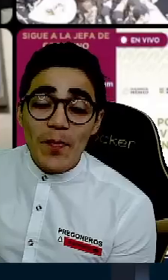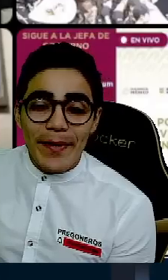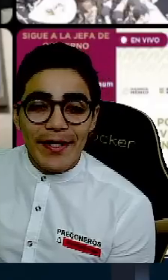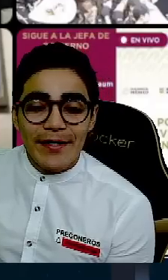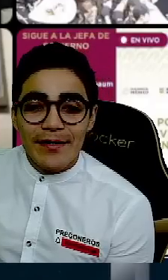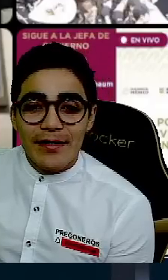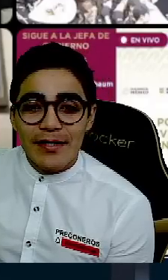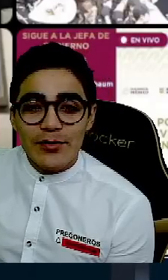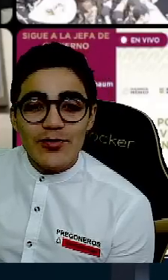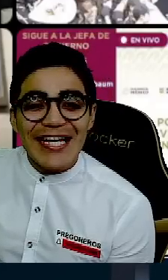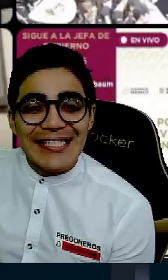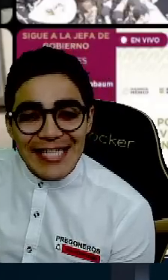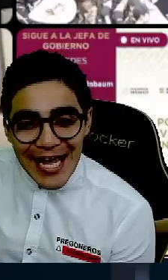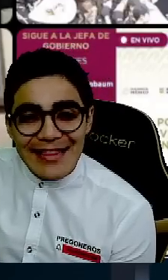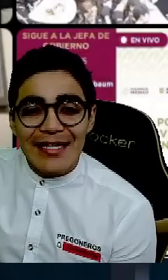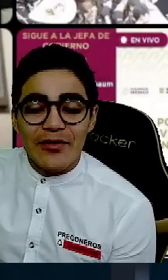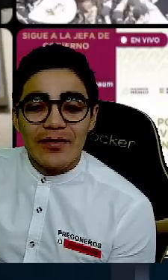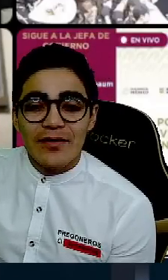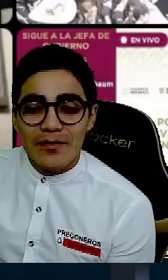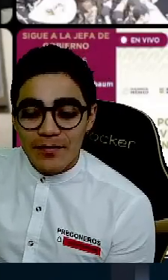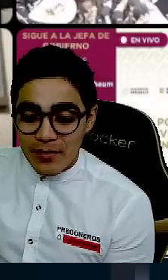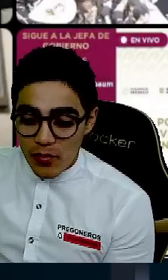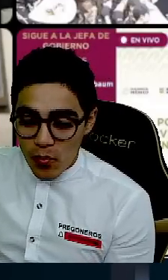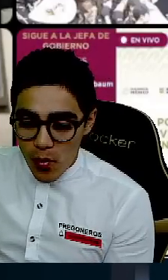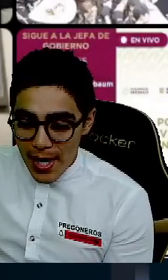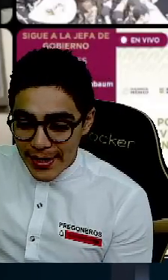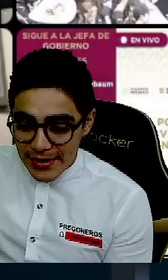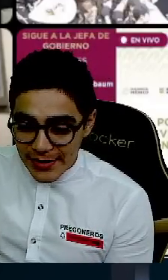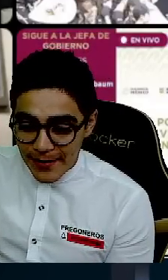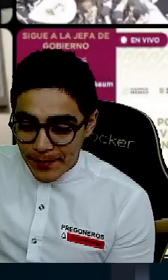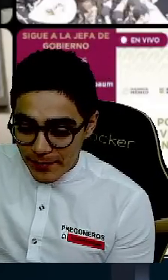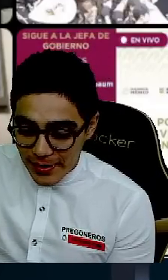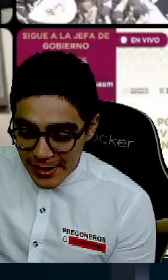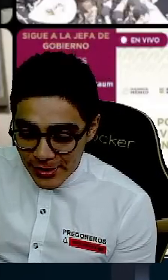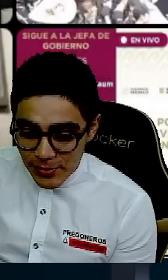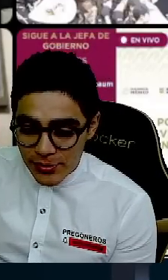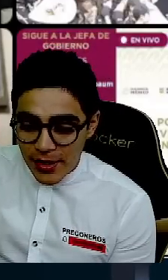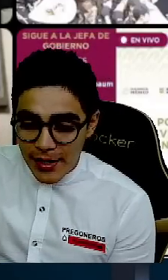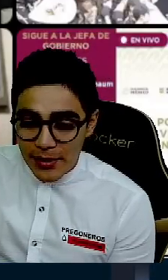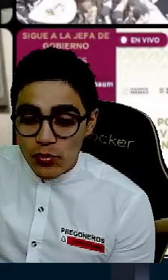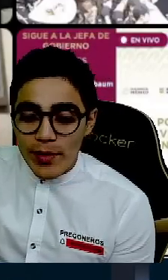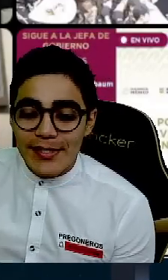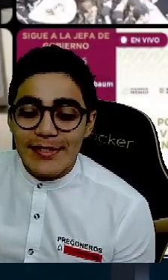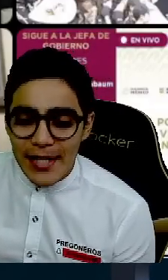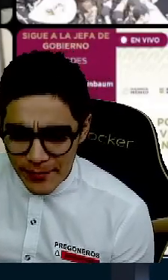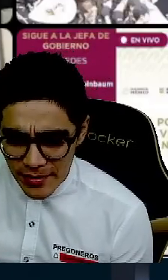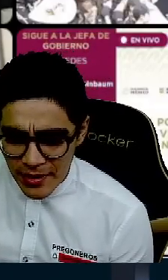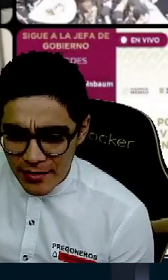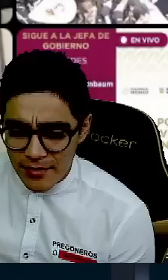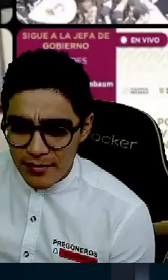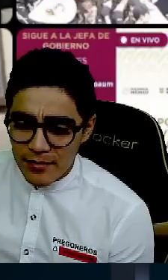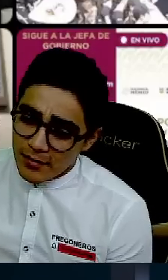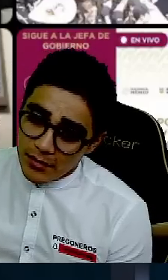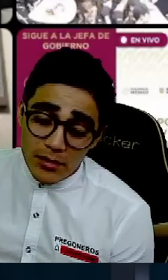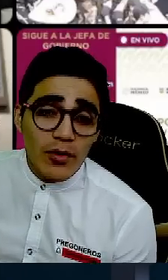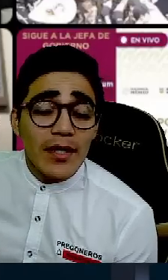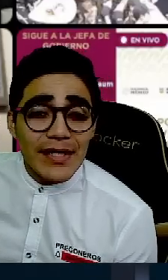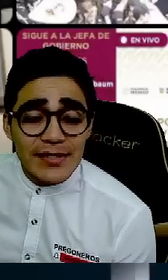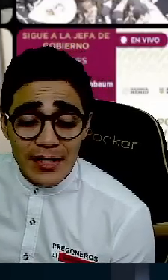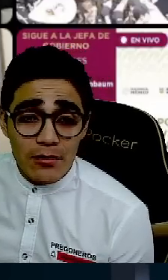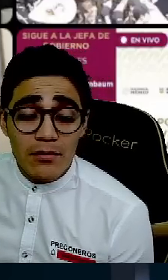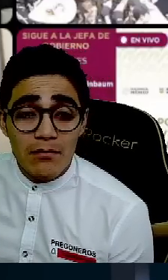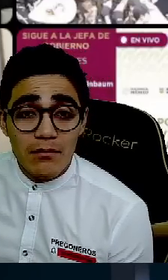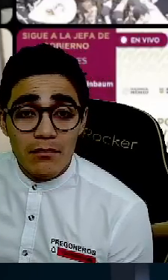No, hombre, esto es un escándalo. 40 privilegios que en nuestra vida, y